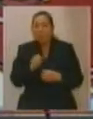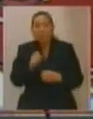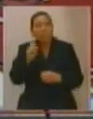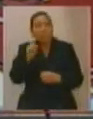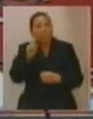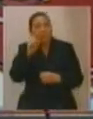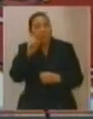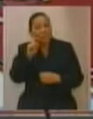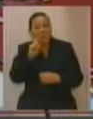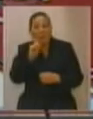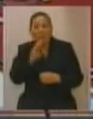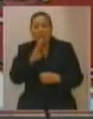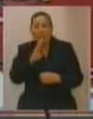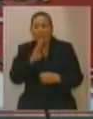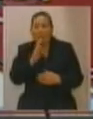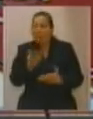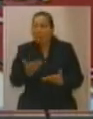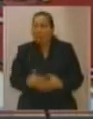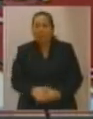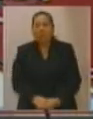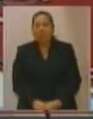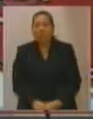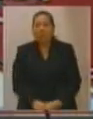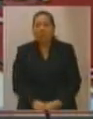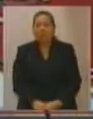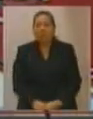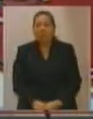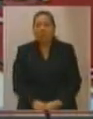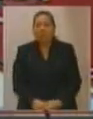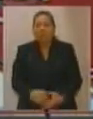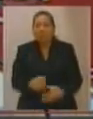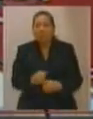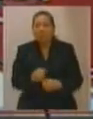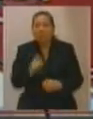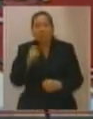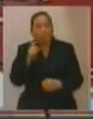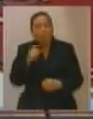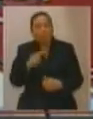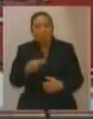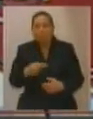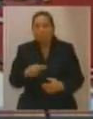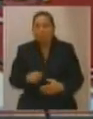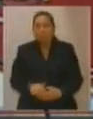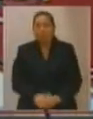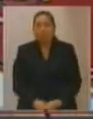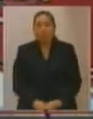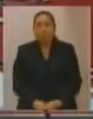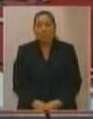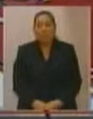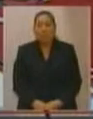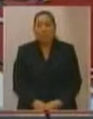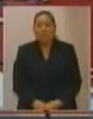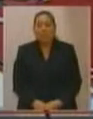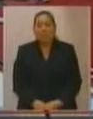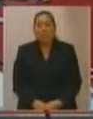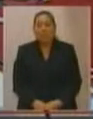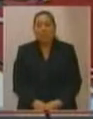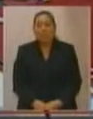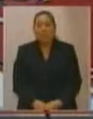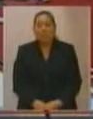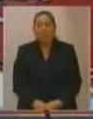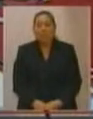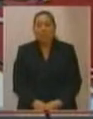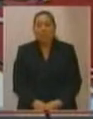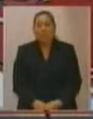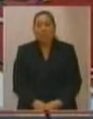sexual, están hablando piedras. No se puede optar ser homosexual. Se es o no se es,